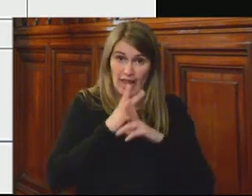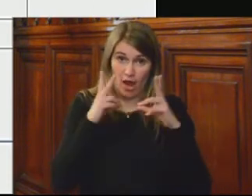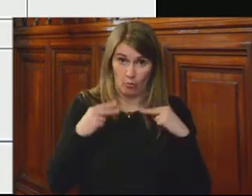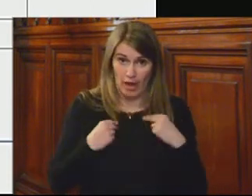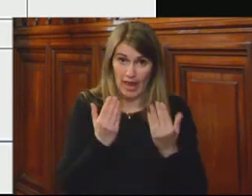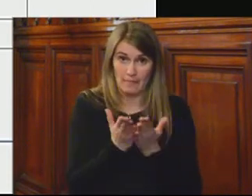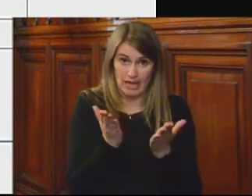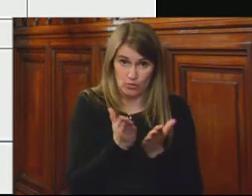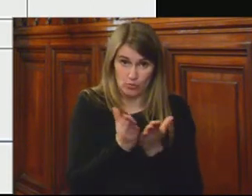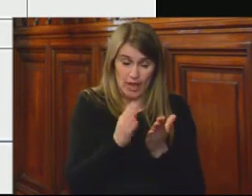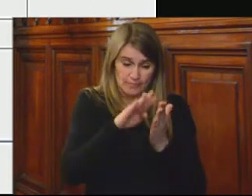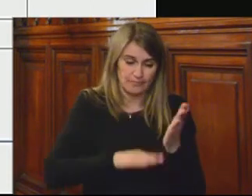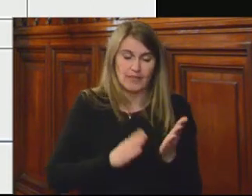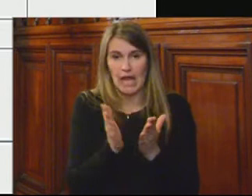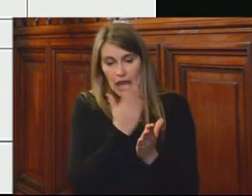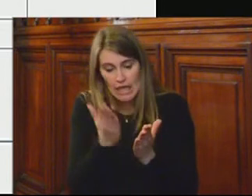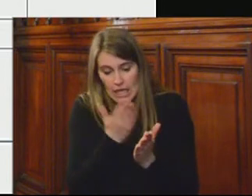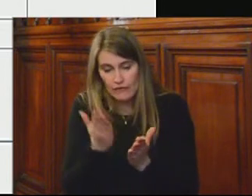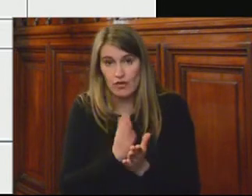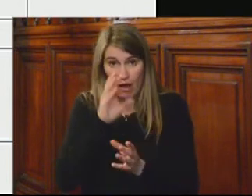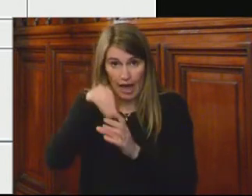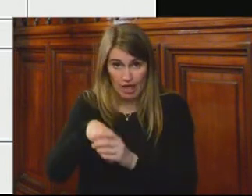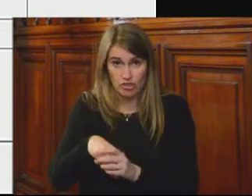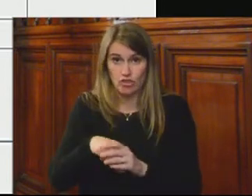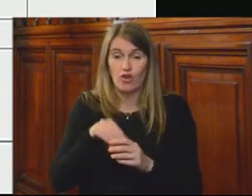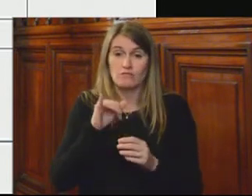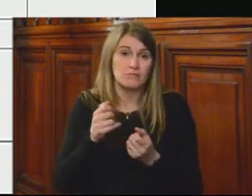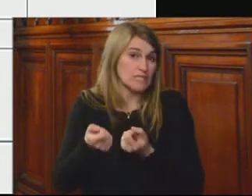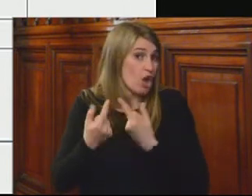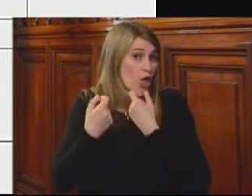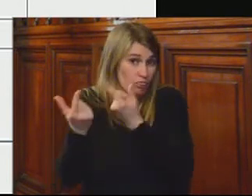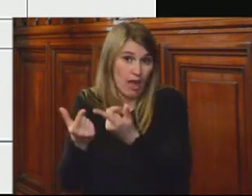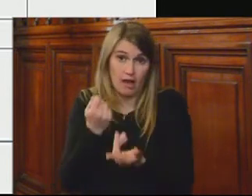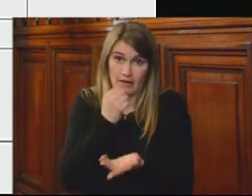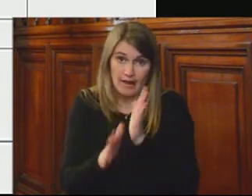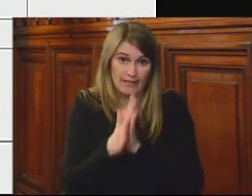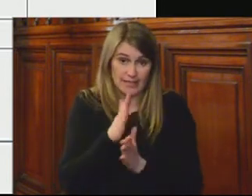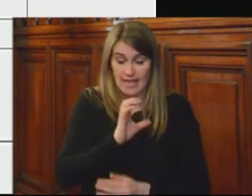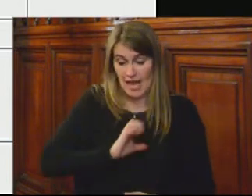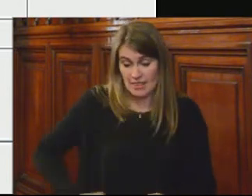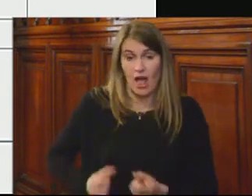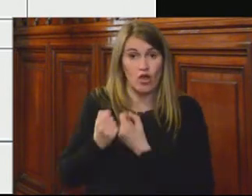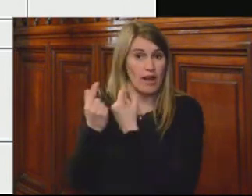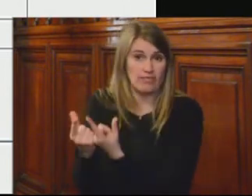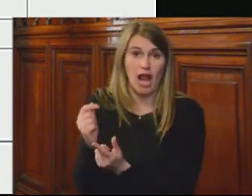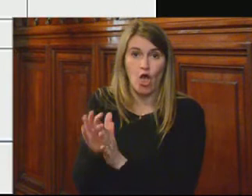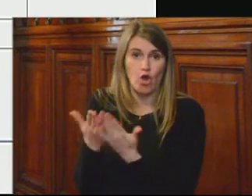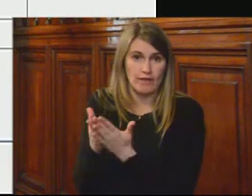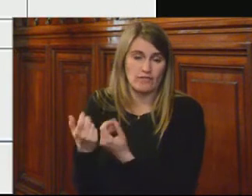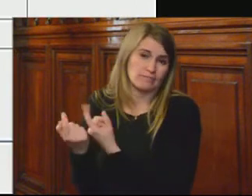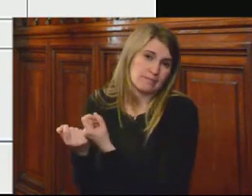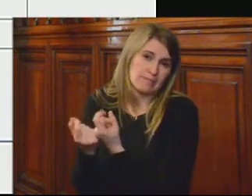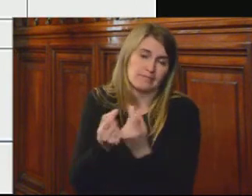niños y nuestras niñas en las instituciones del Estado son suministrados gratuitamente por el Estado. Se han entregado a la